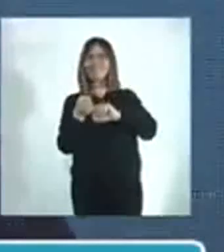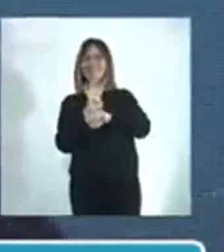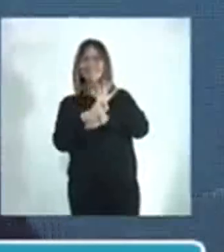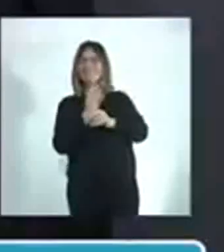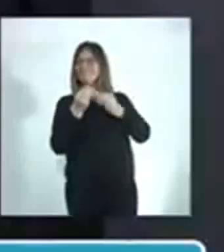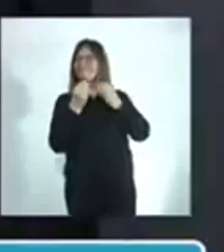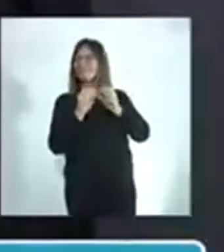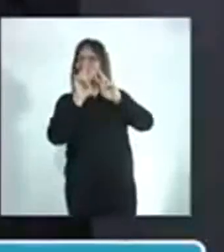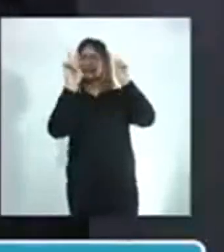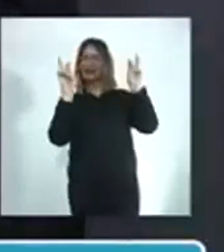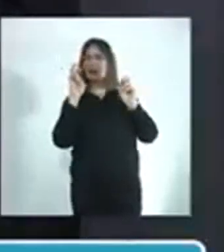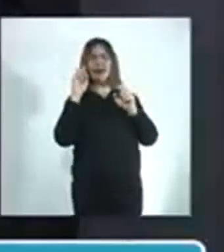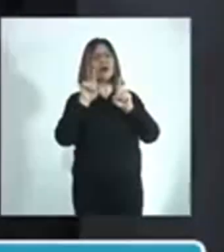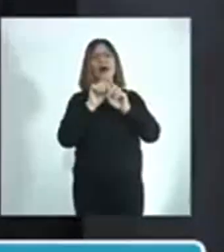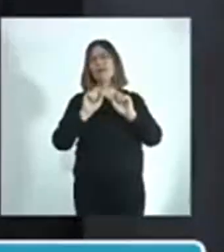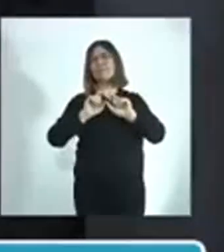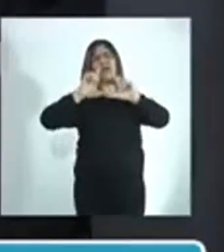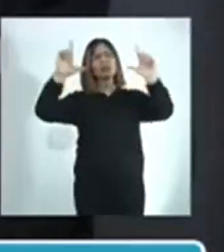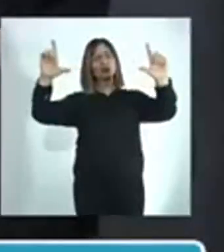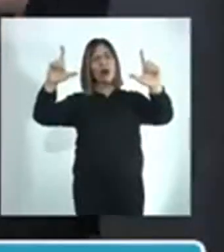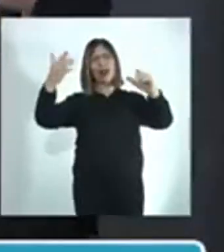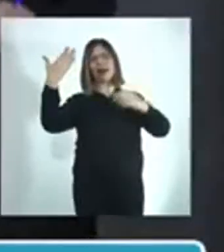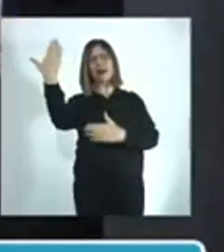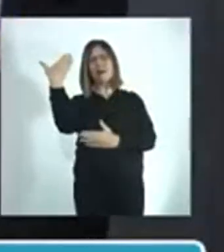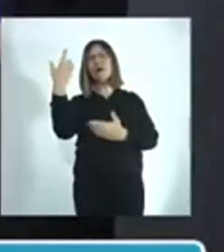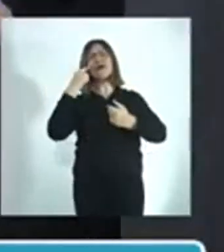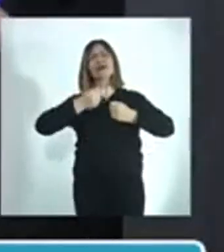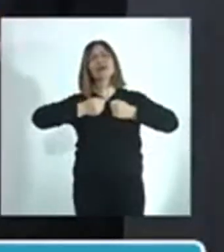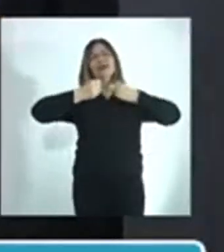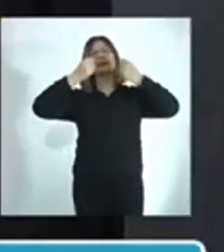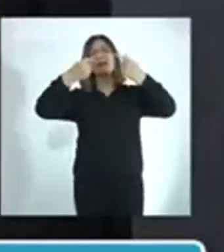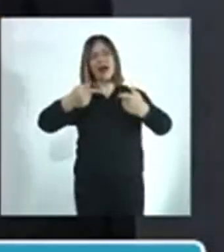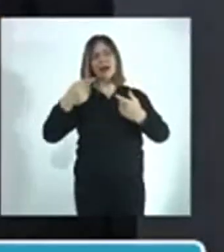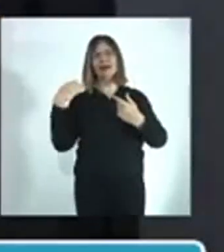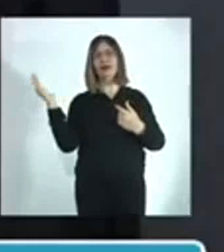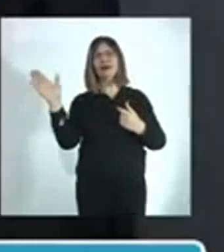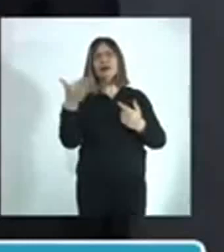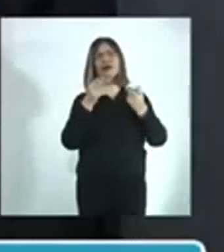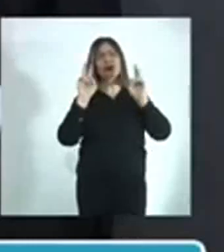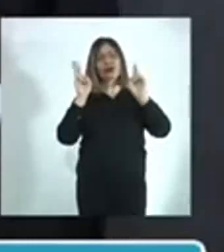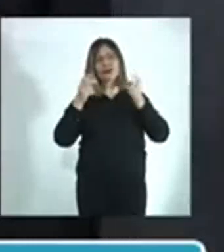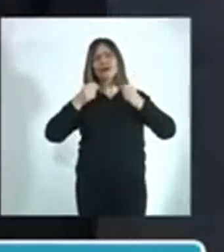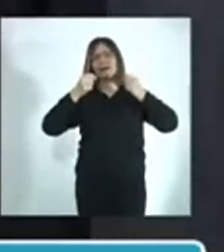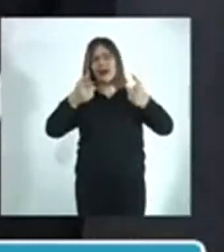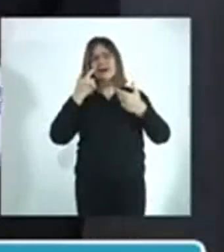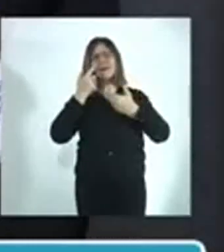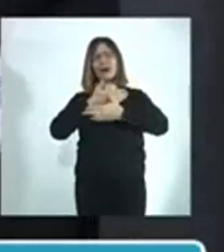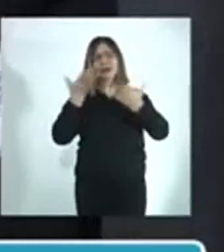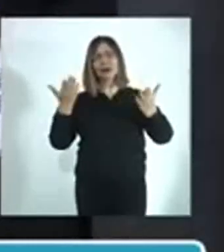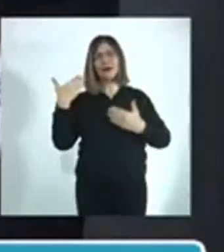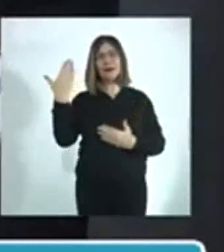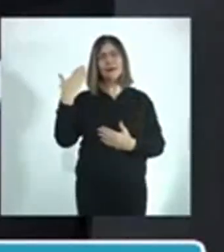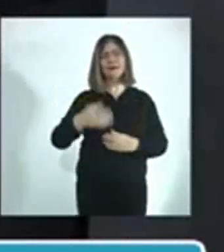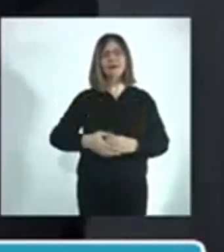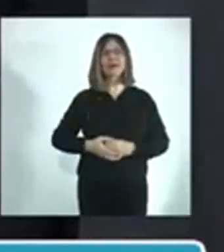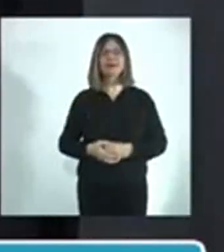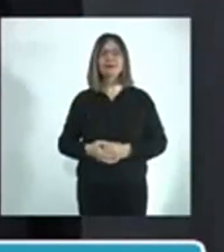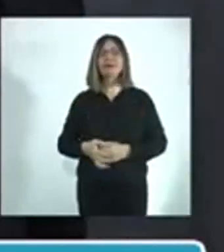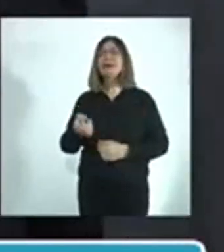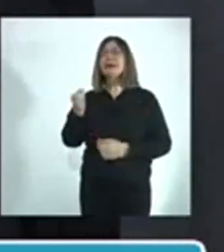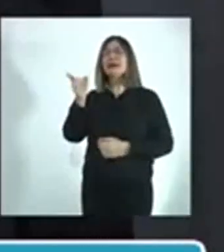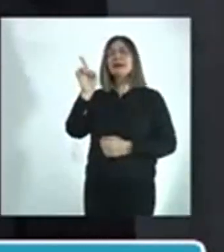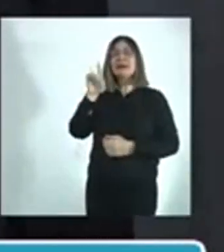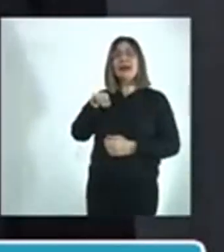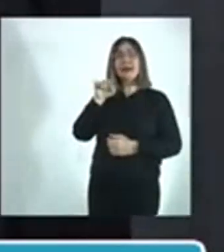vamos con este congreso virtual, que la docencia, claro, se merece calidad para todos ellos. Exactamente. Y también, atención, porque vamos